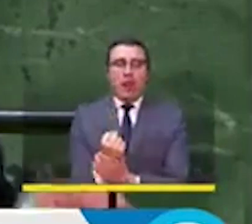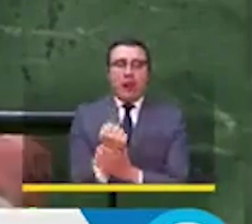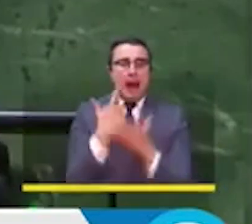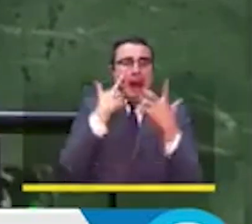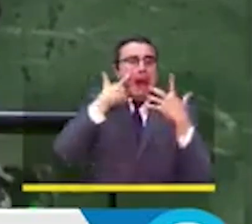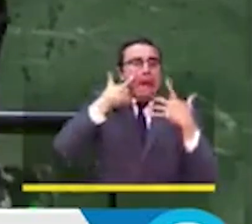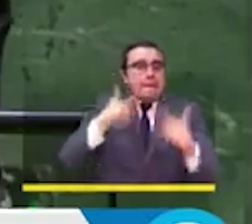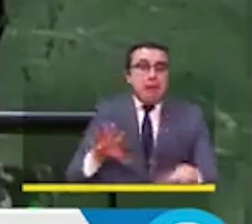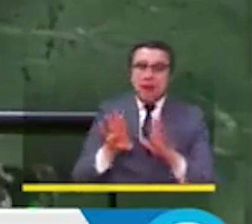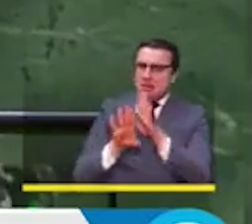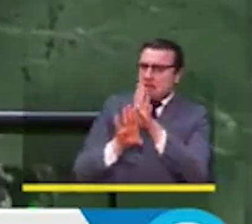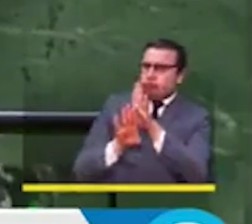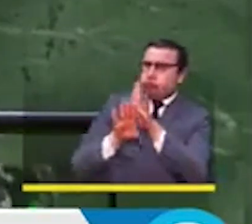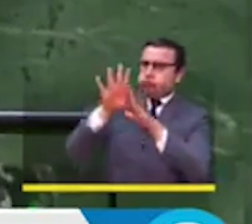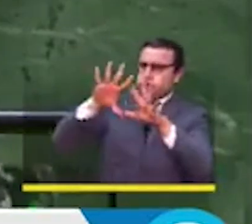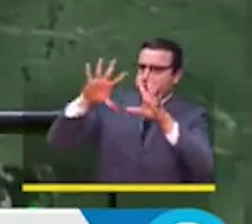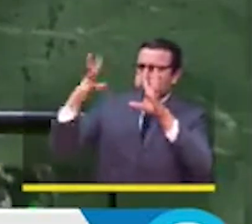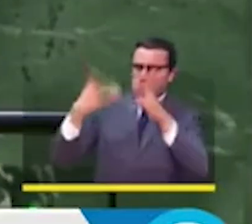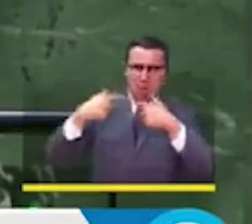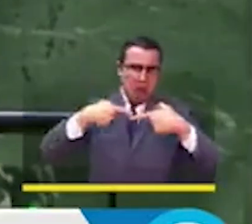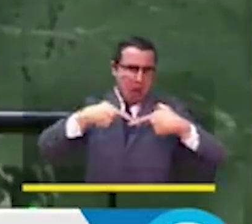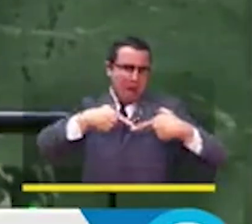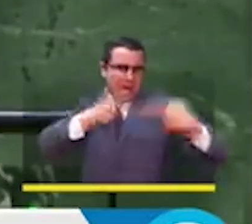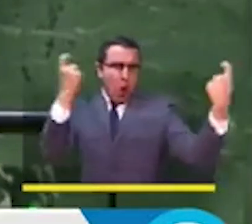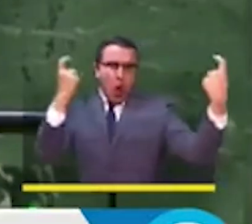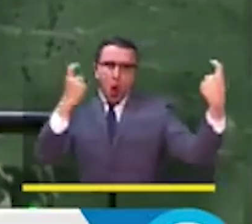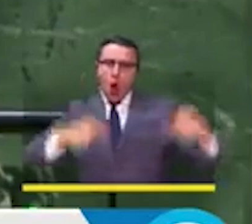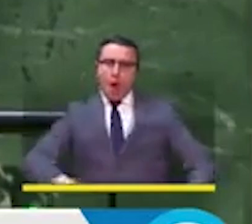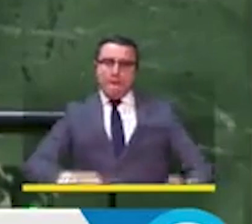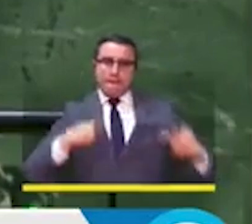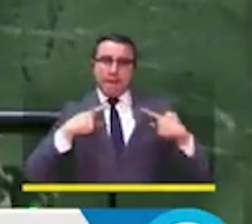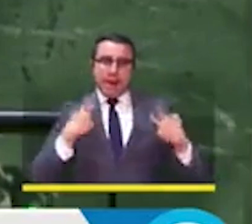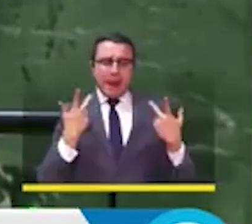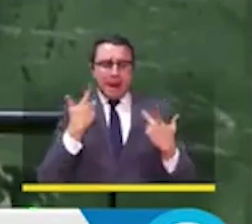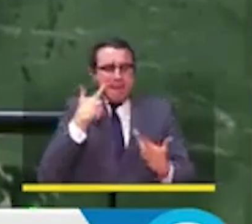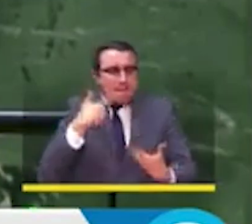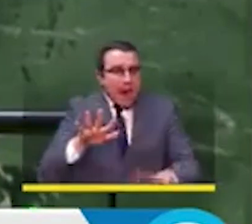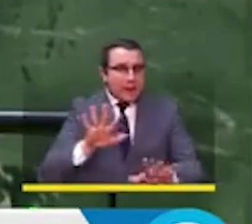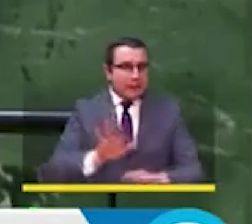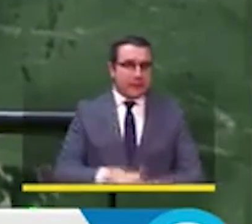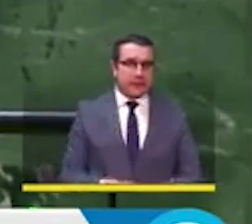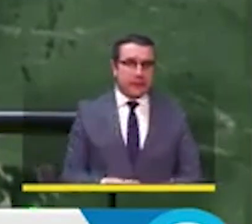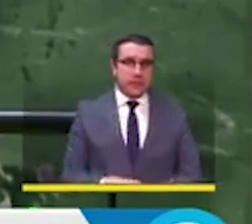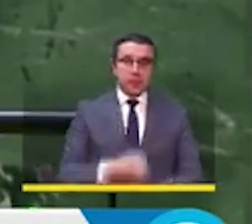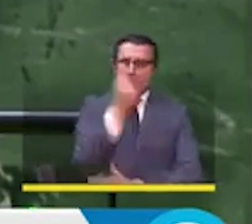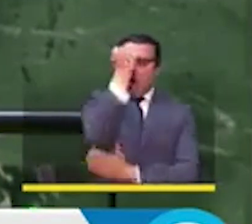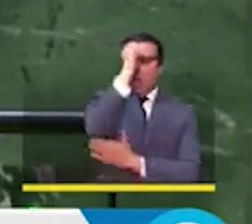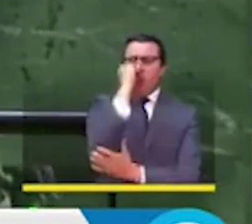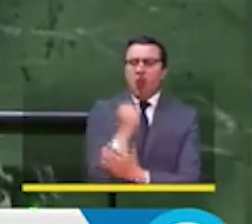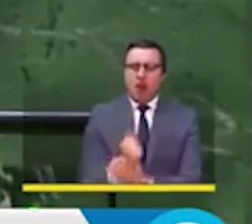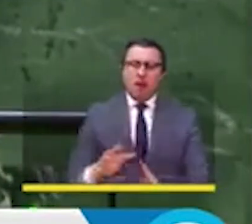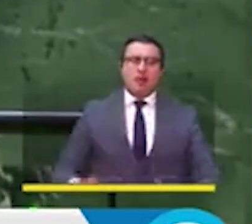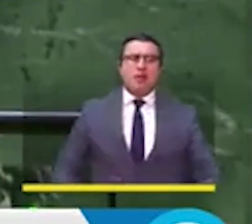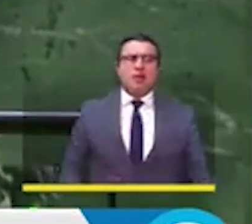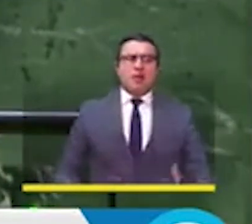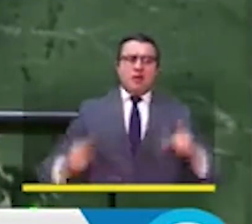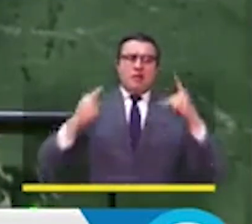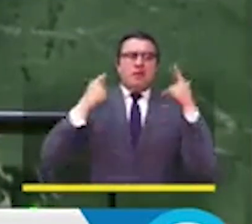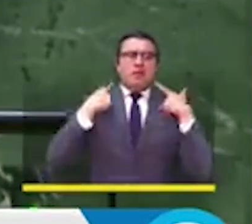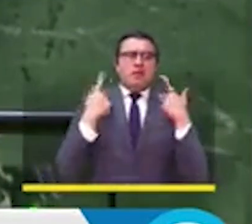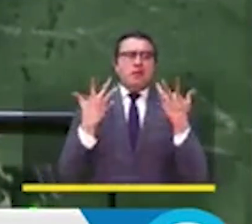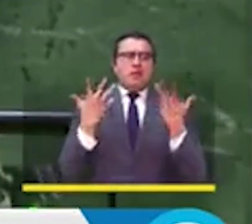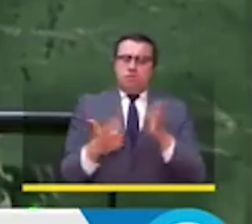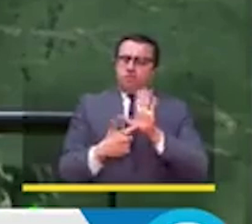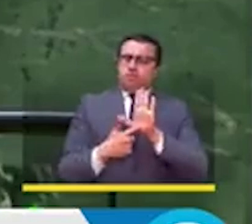se hubiera enemistado con la vida. La crisis de la vida se expresa en un